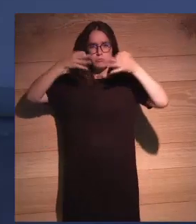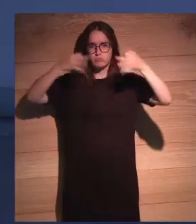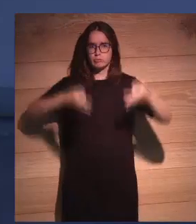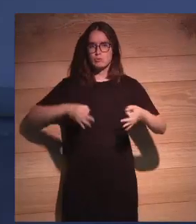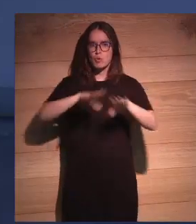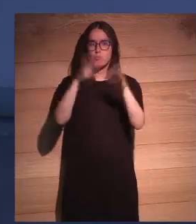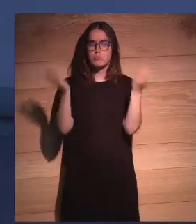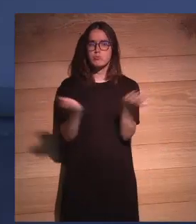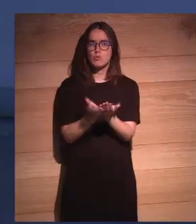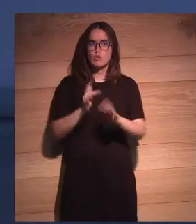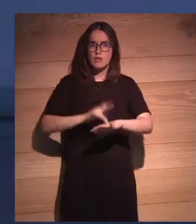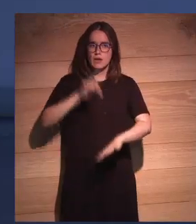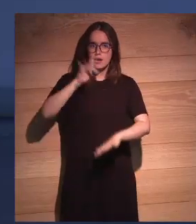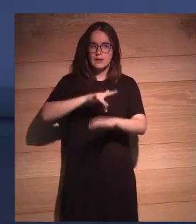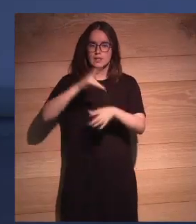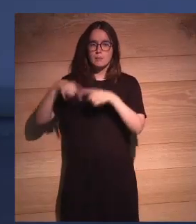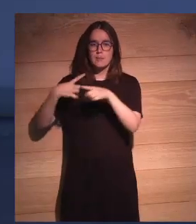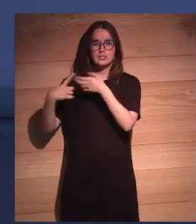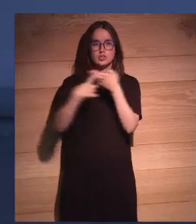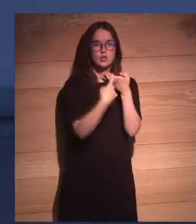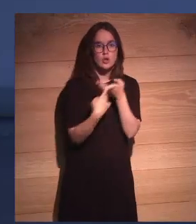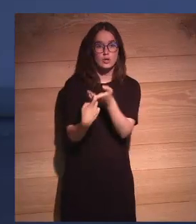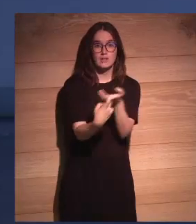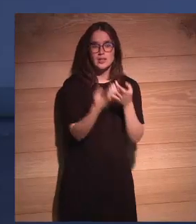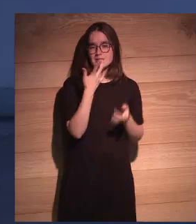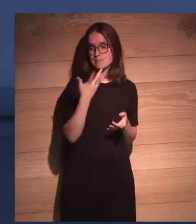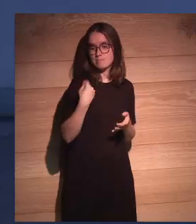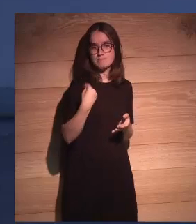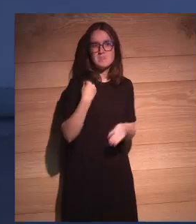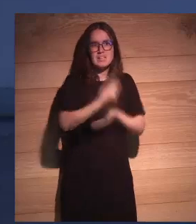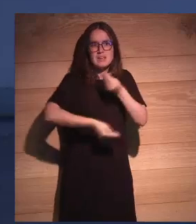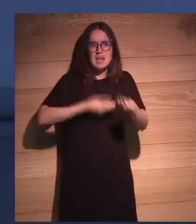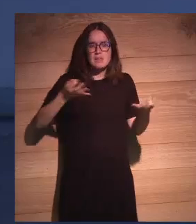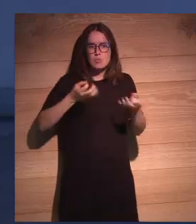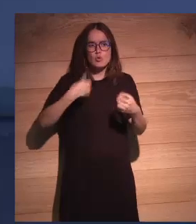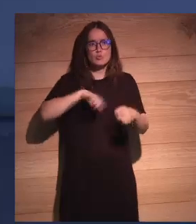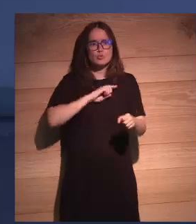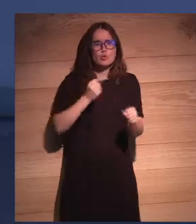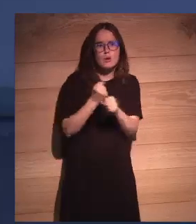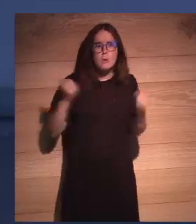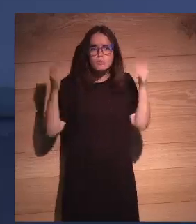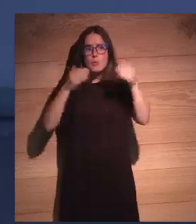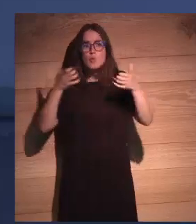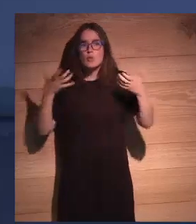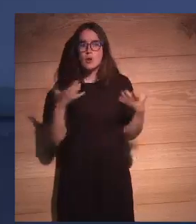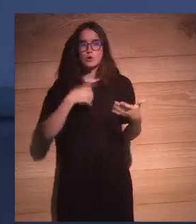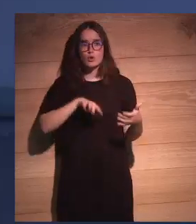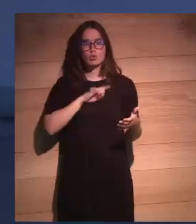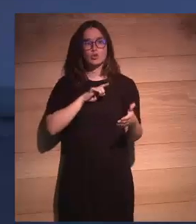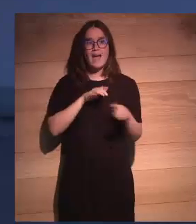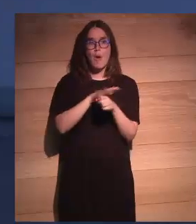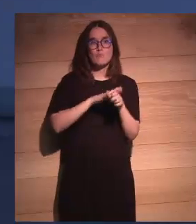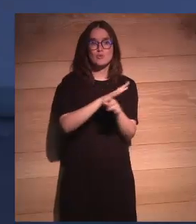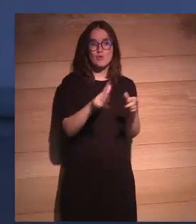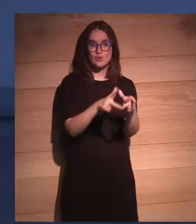un mundo digital y solidario. Y si nos preguntan qué hacemos y a qué nos dedicamos, os diría que somos el lado